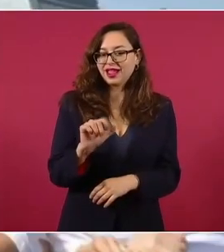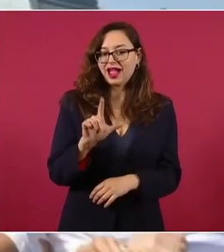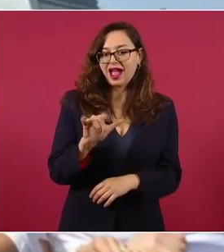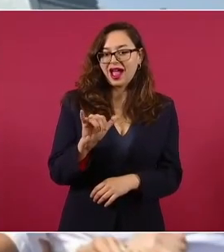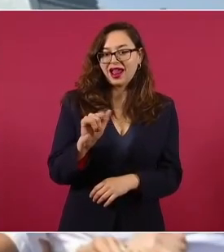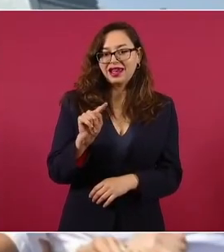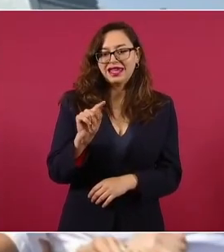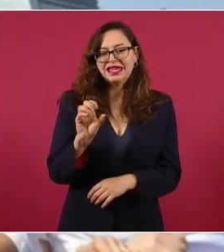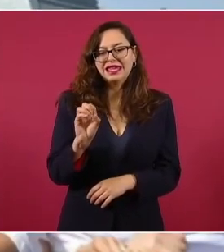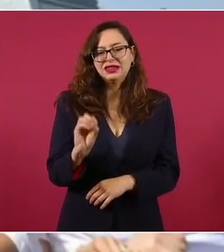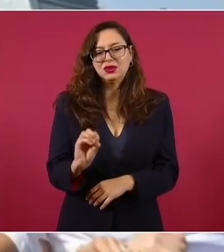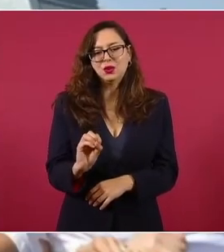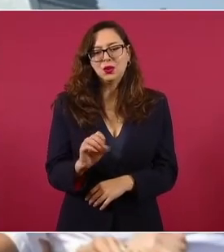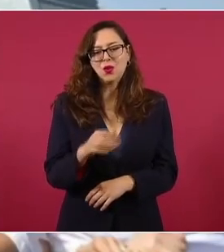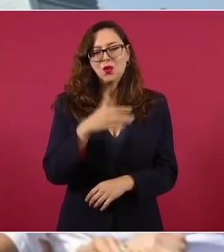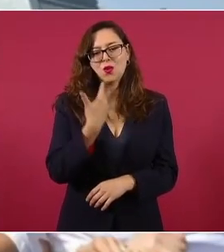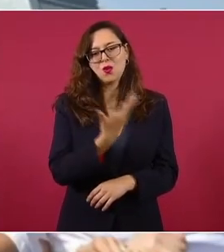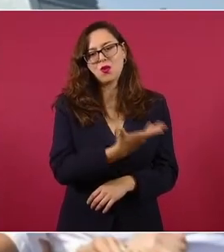demócrata,